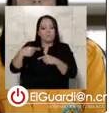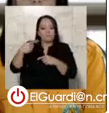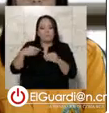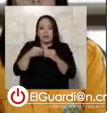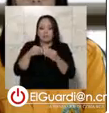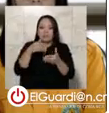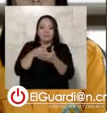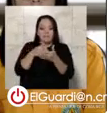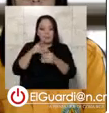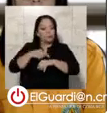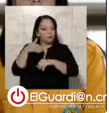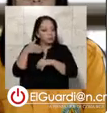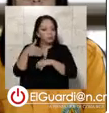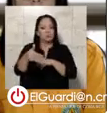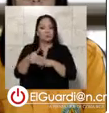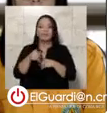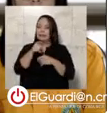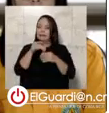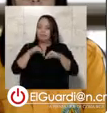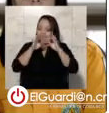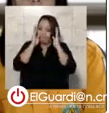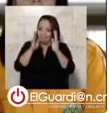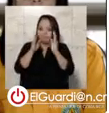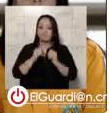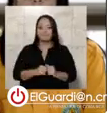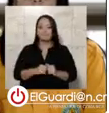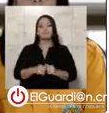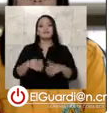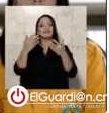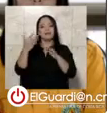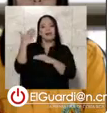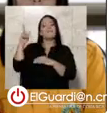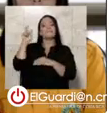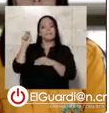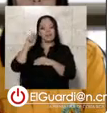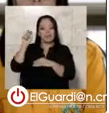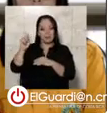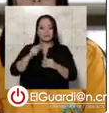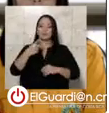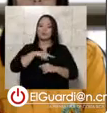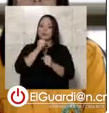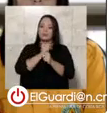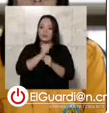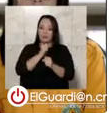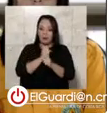es lo que, entonces, esta respuesta es importante. Por eso, desde hace algunos meses, varios meses,